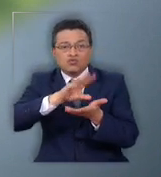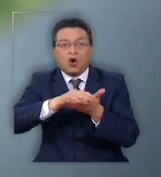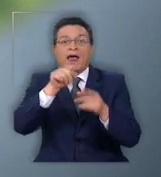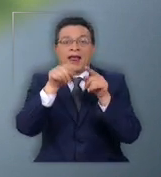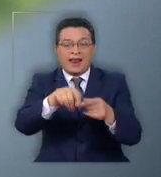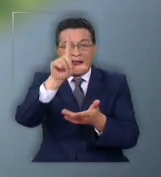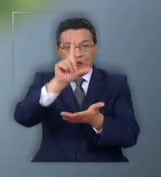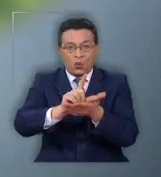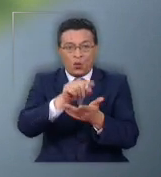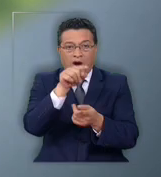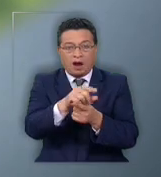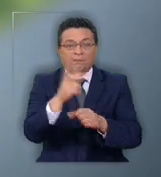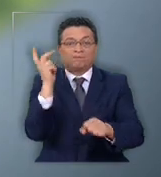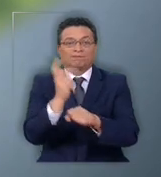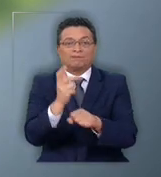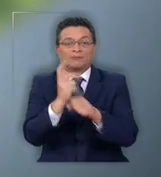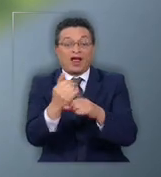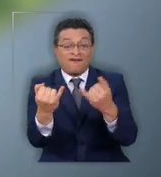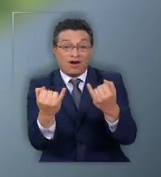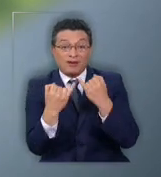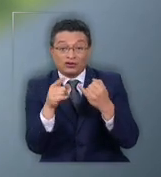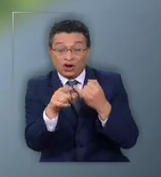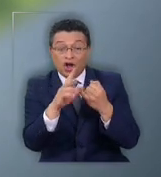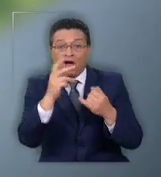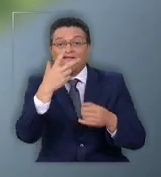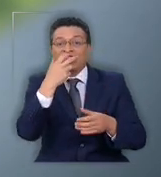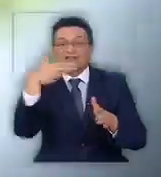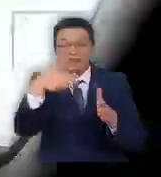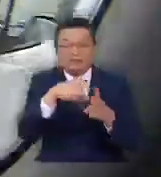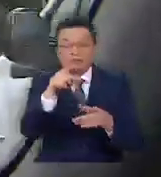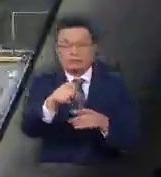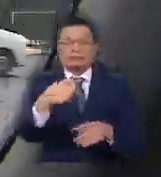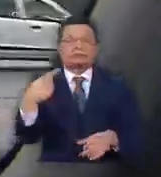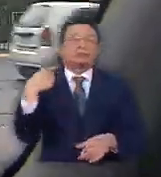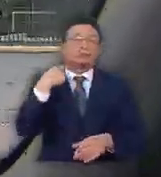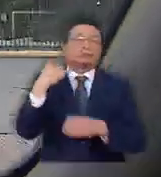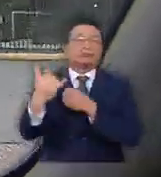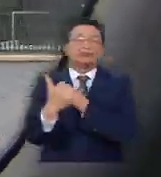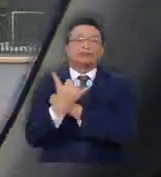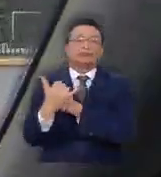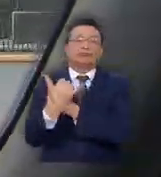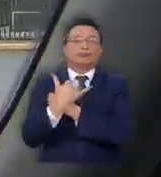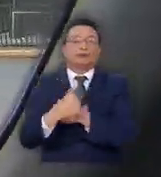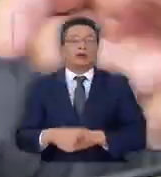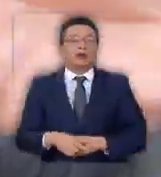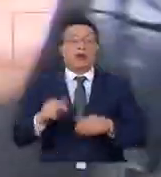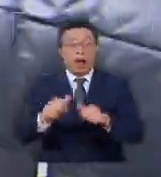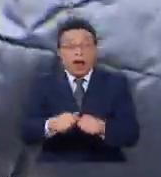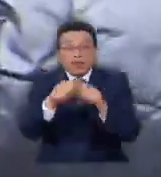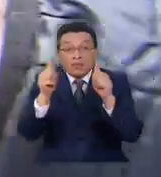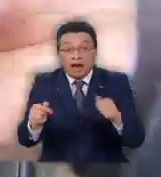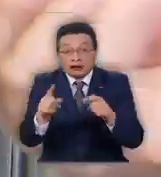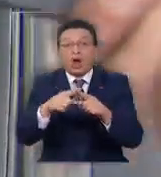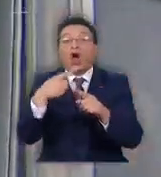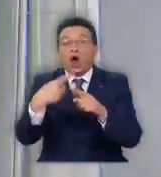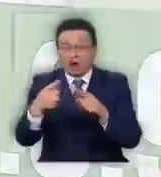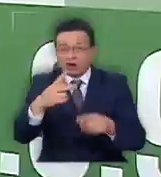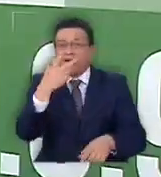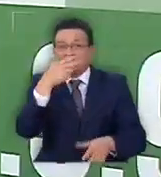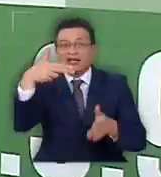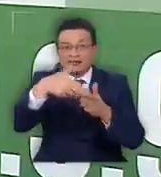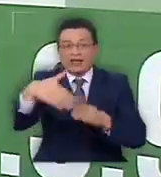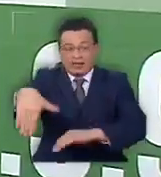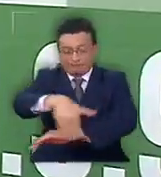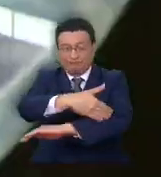lugar, robando la información de quienes cargaron bencina ahí. Y no solo eso, también se presume de otras bencineras de la